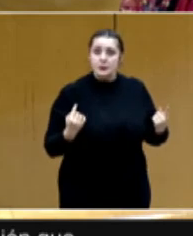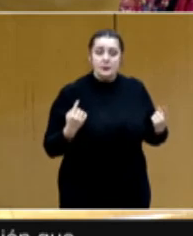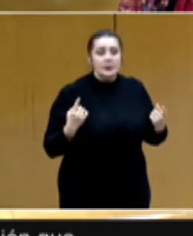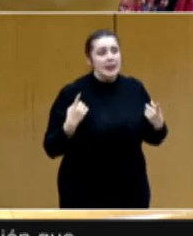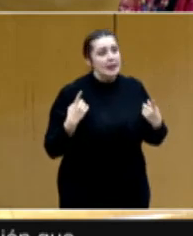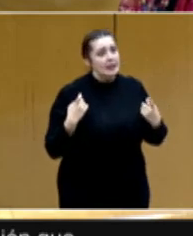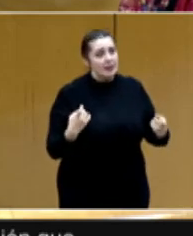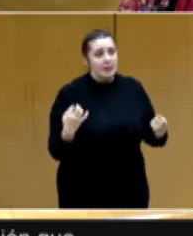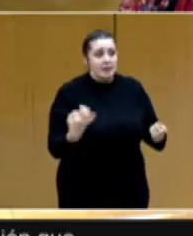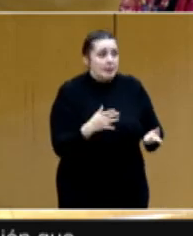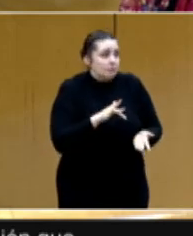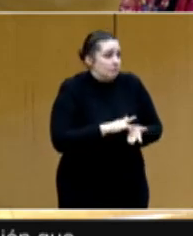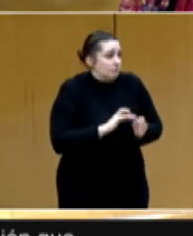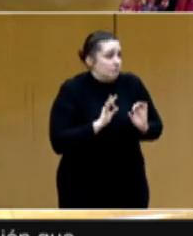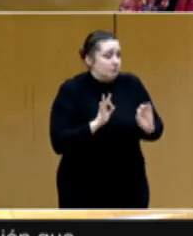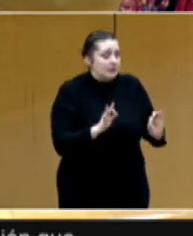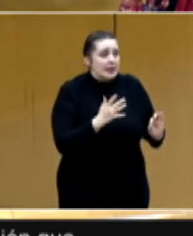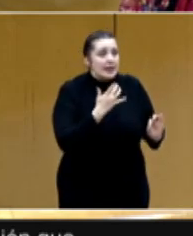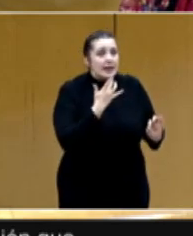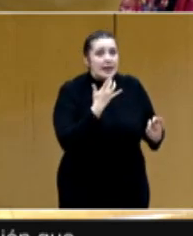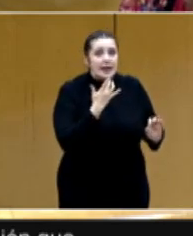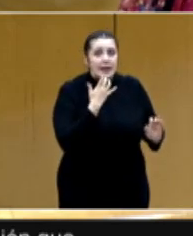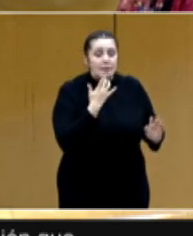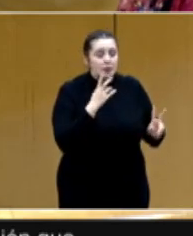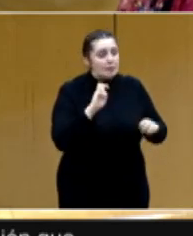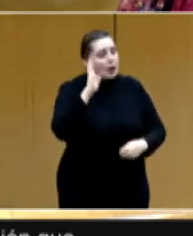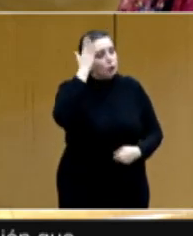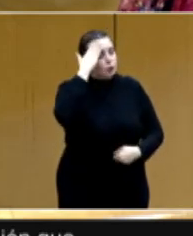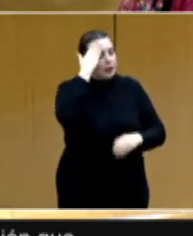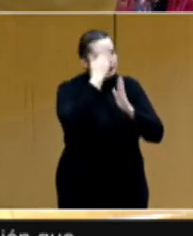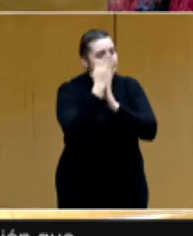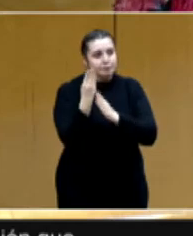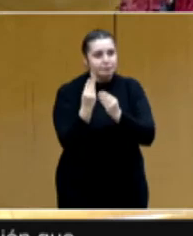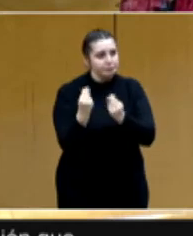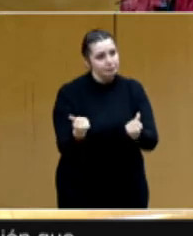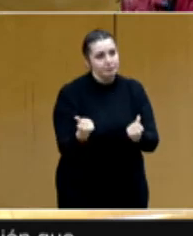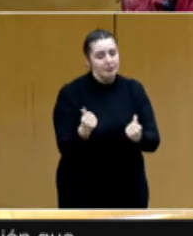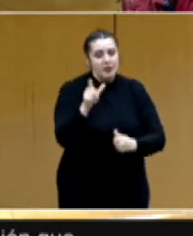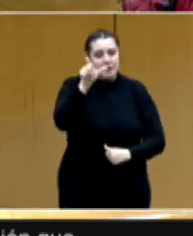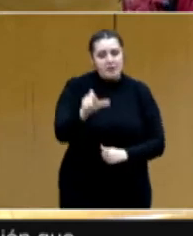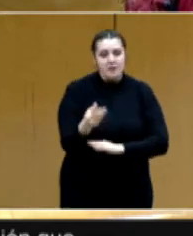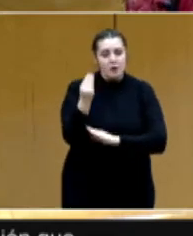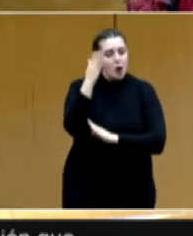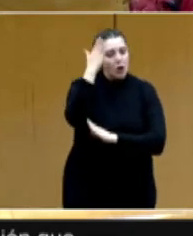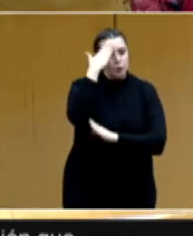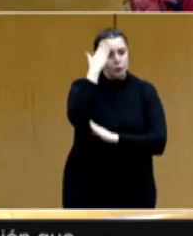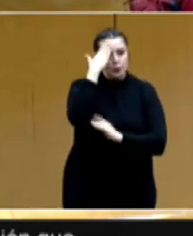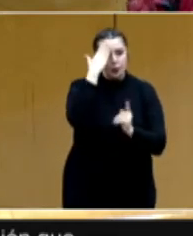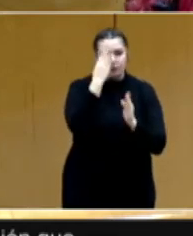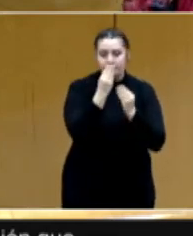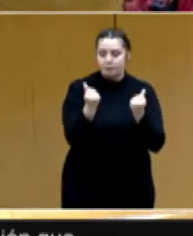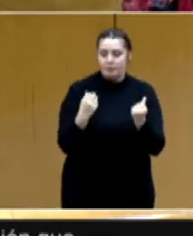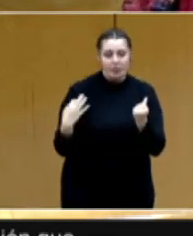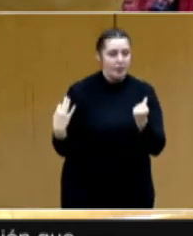han de producirse por ejemplo la desaparición de la tutela O sea la figura del tutor tiene que desaparece